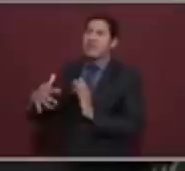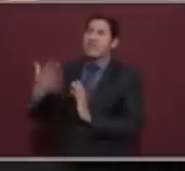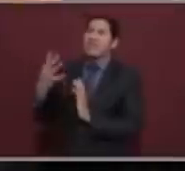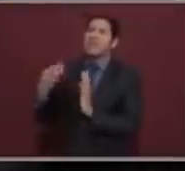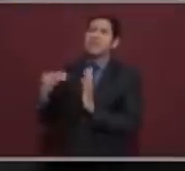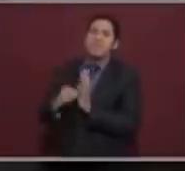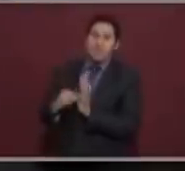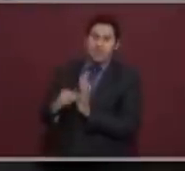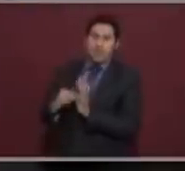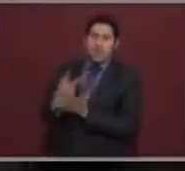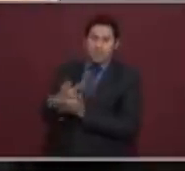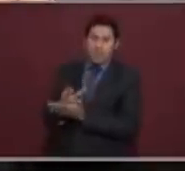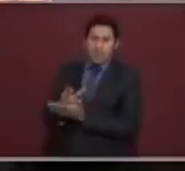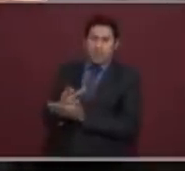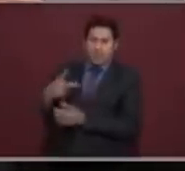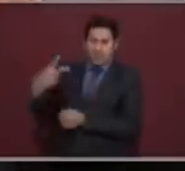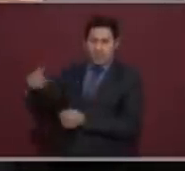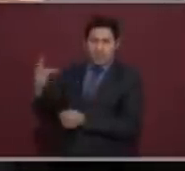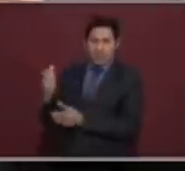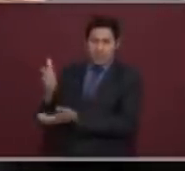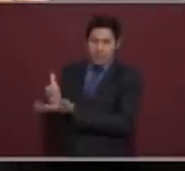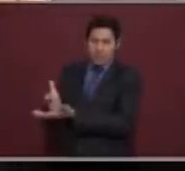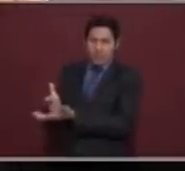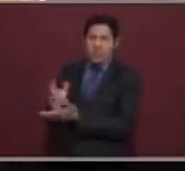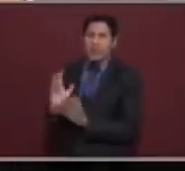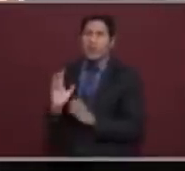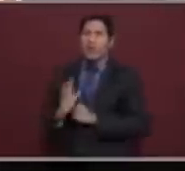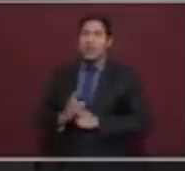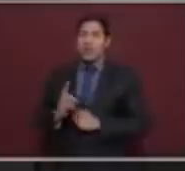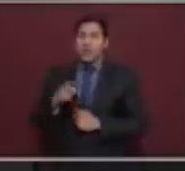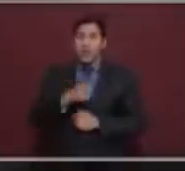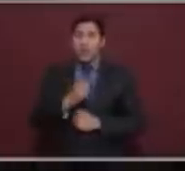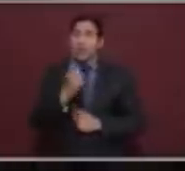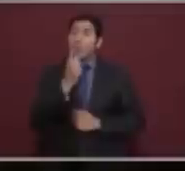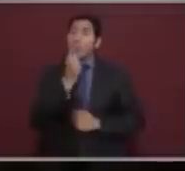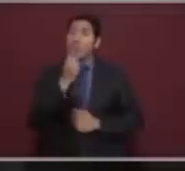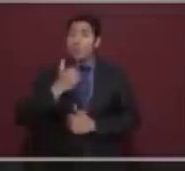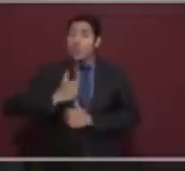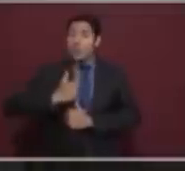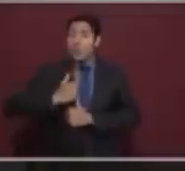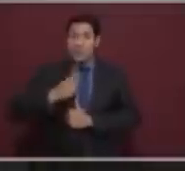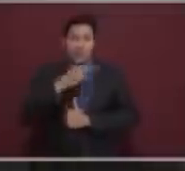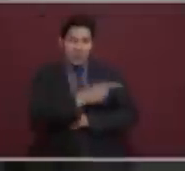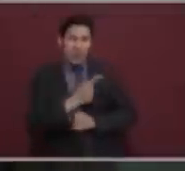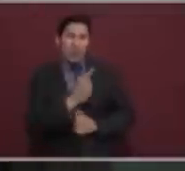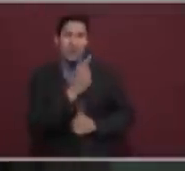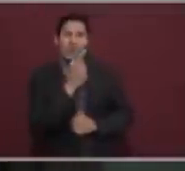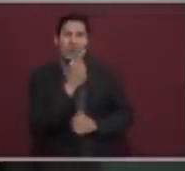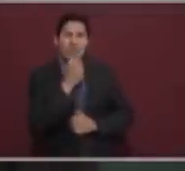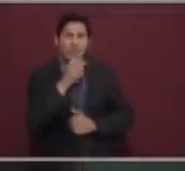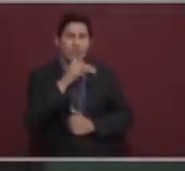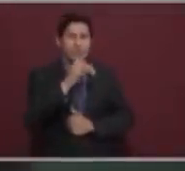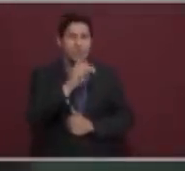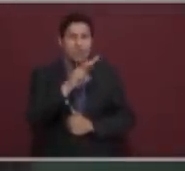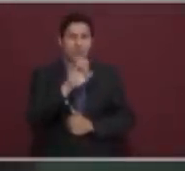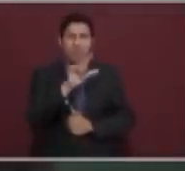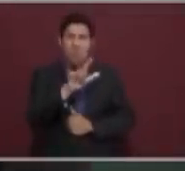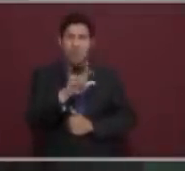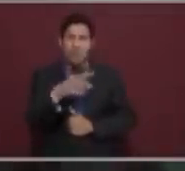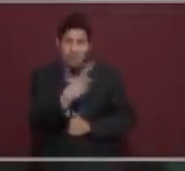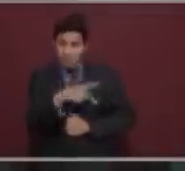entonces los elementos de la policía militar y naval van a tener el